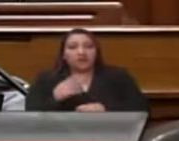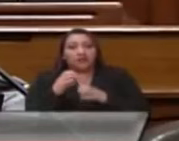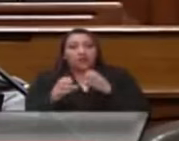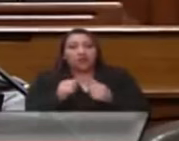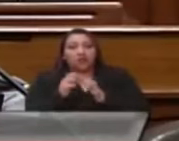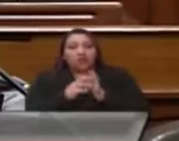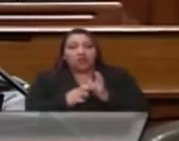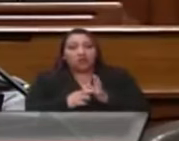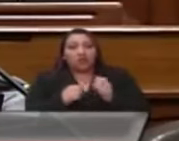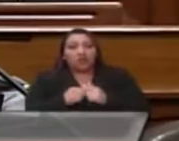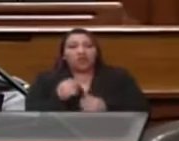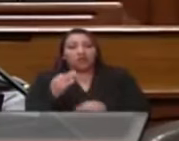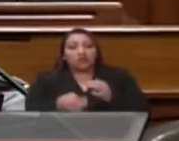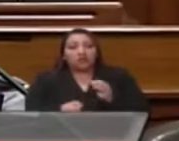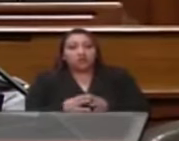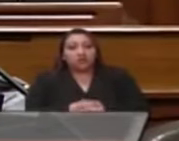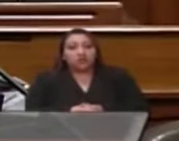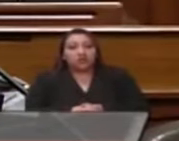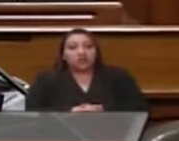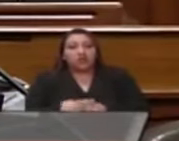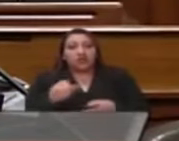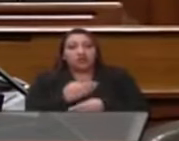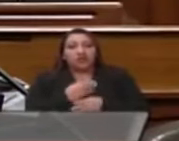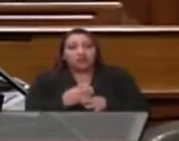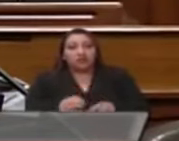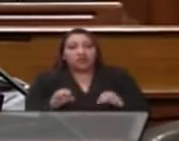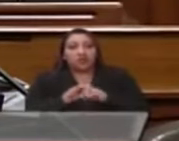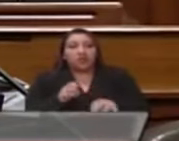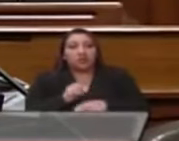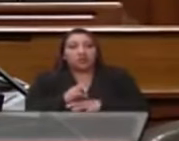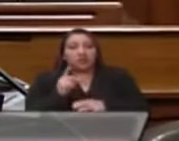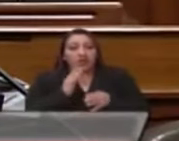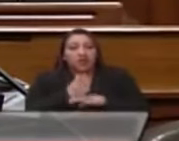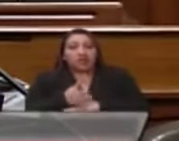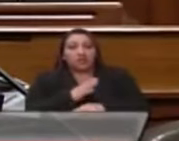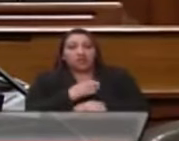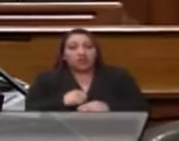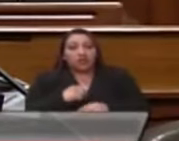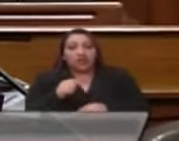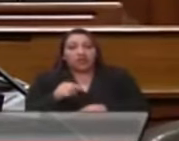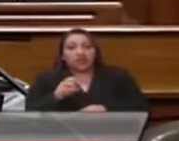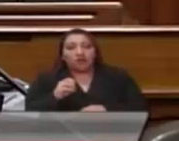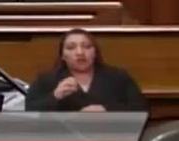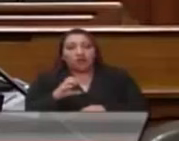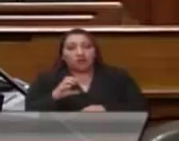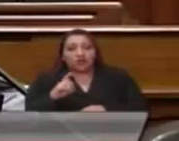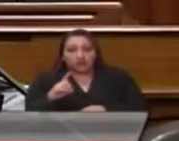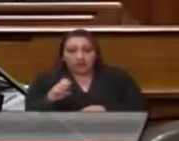Diálogo Programático por la Justicia y las medidas recomendadas para el ingreso del Estado en la OCDE.